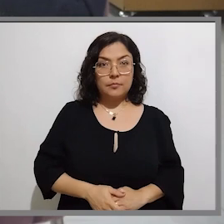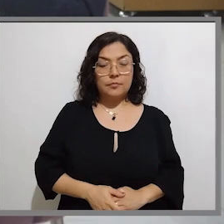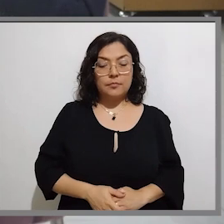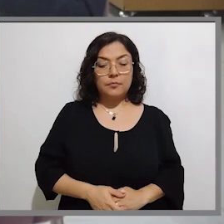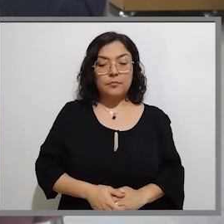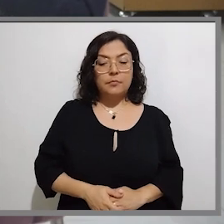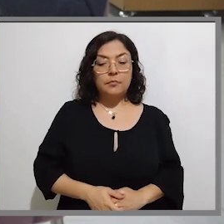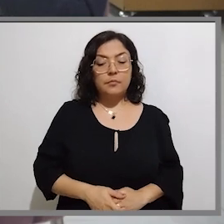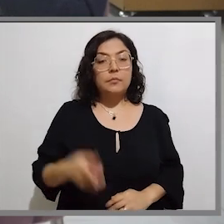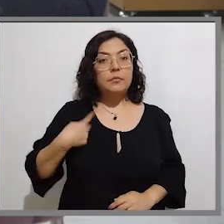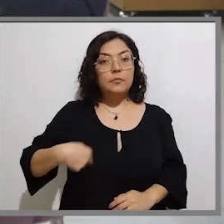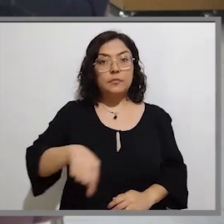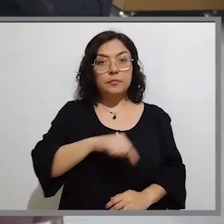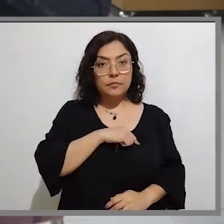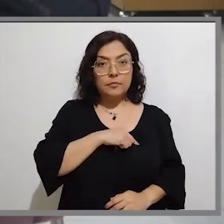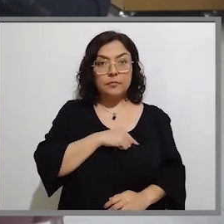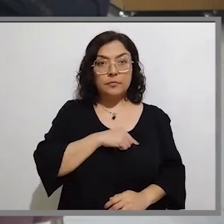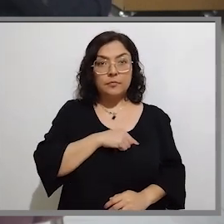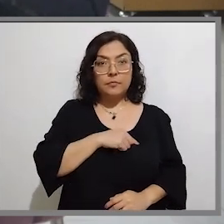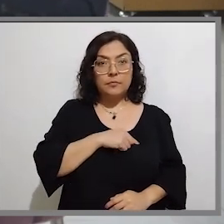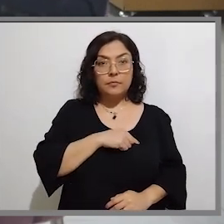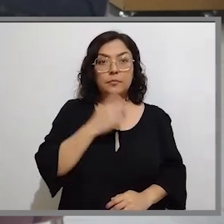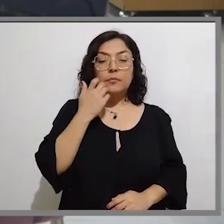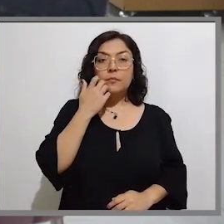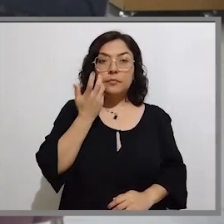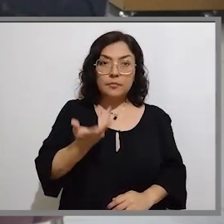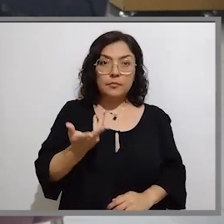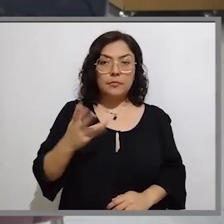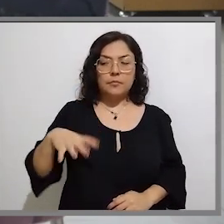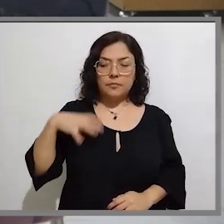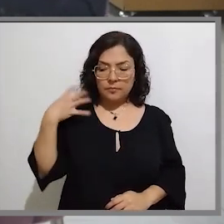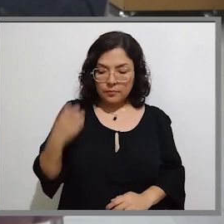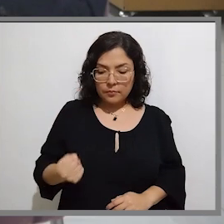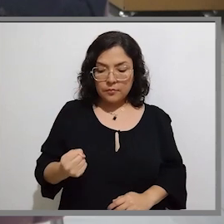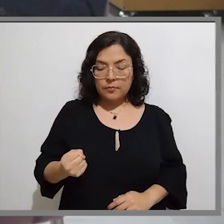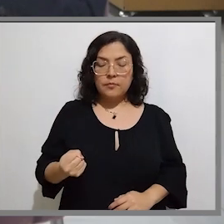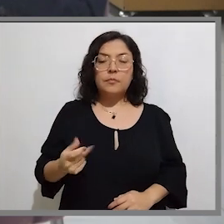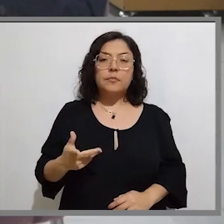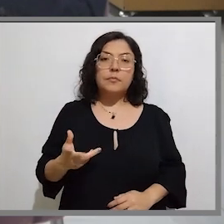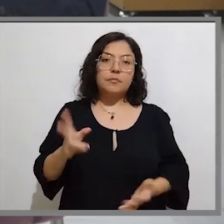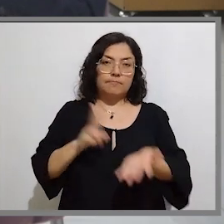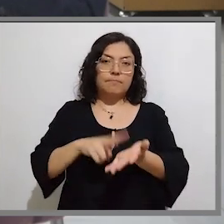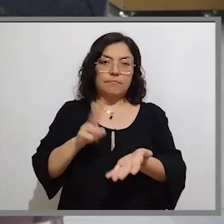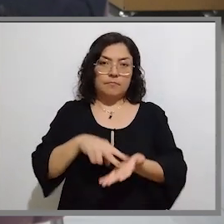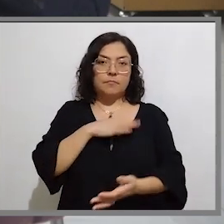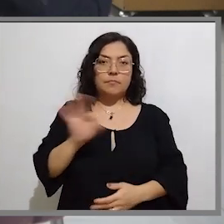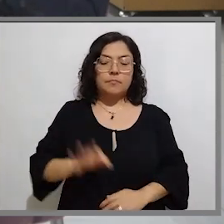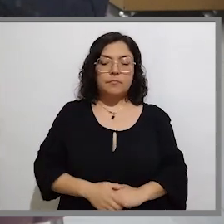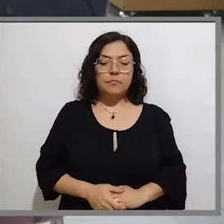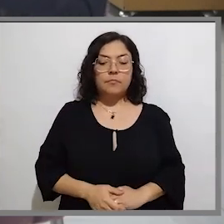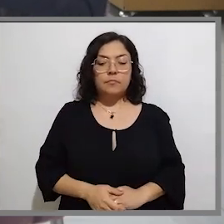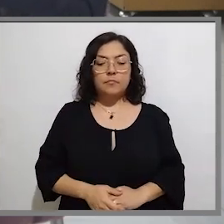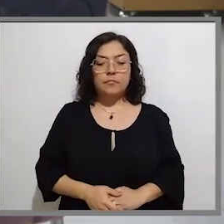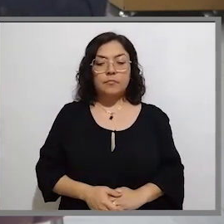de colaboración nosotros podamos complementar los esfuerzos y así poder generar productos de calidad. En